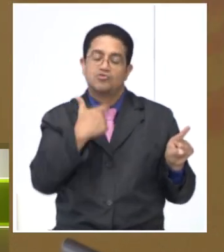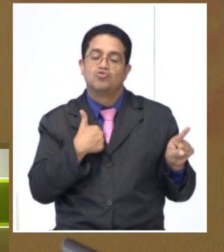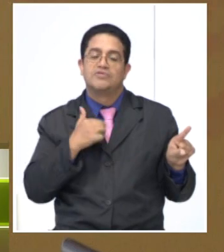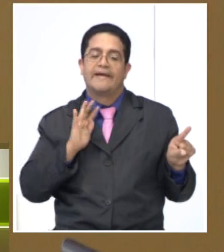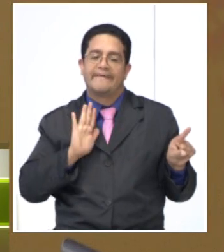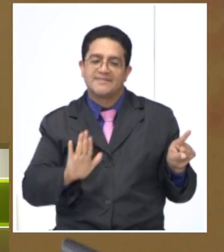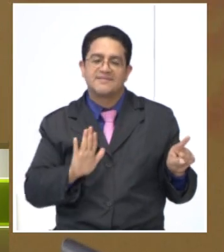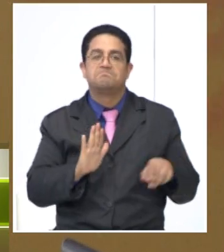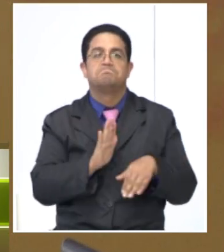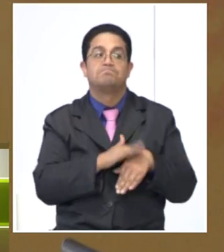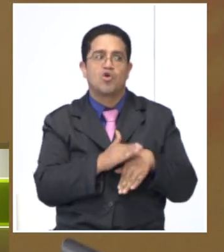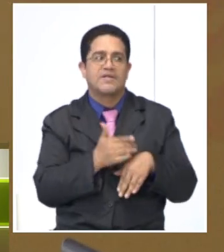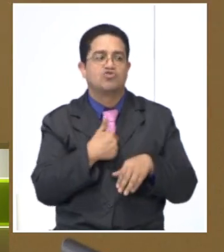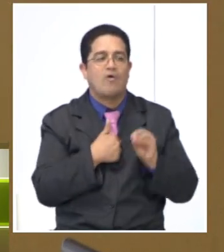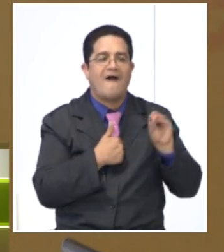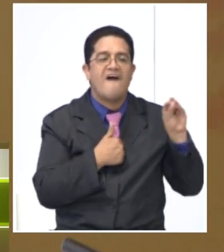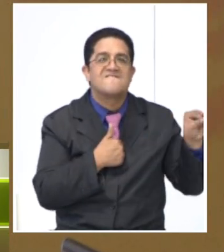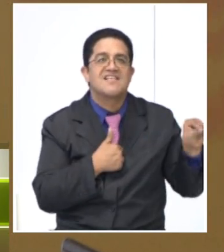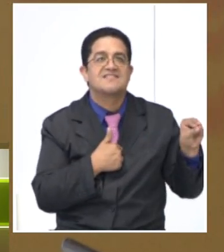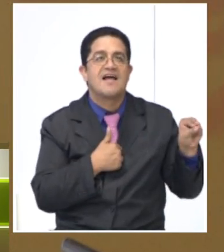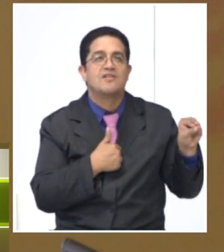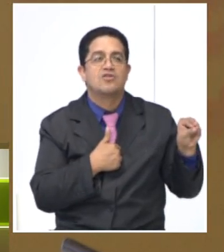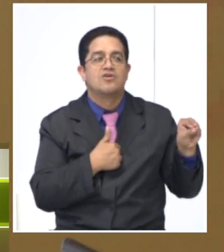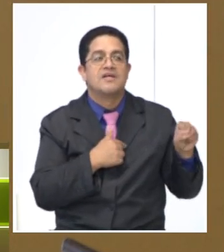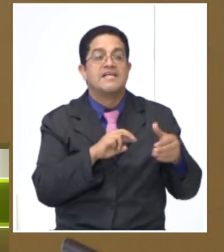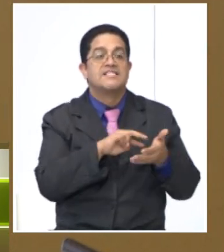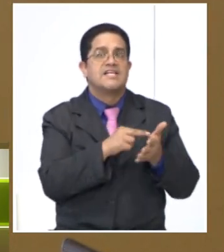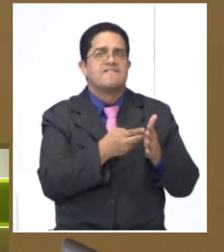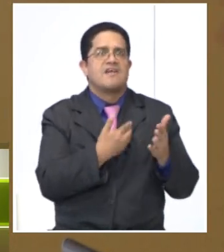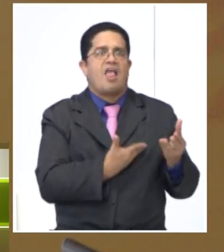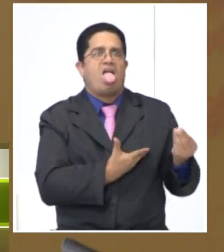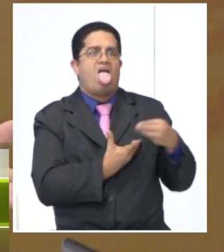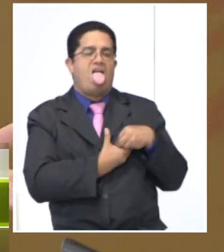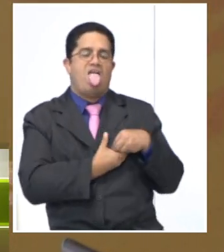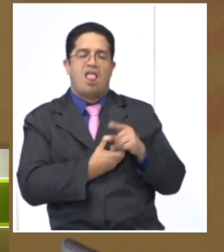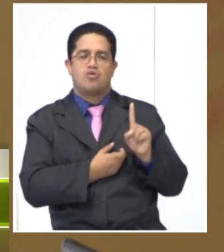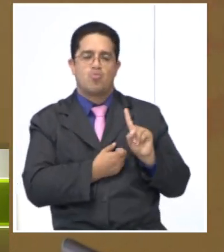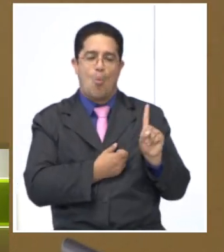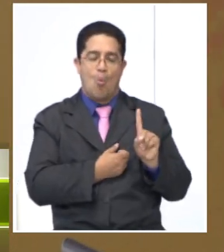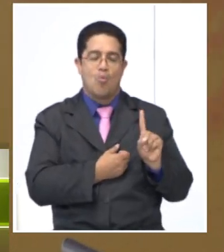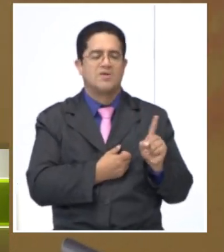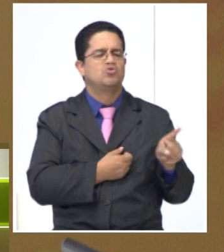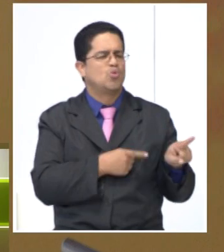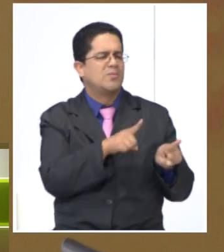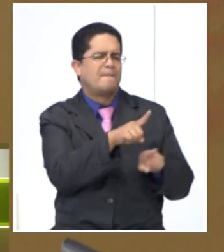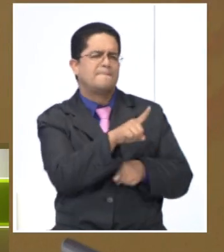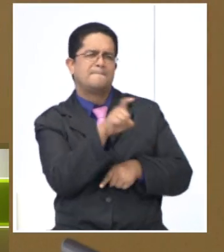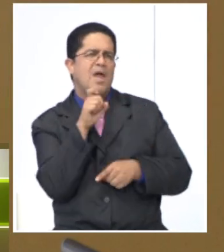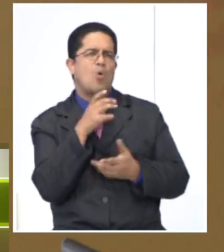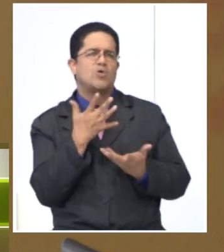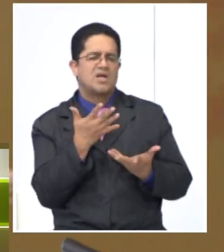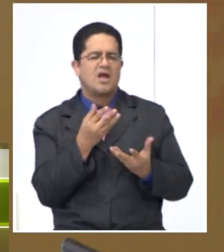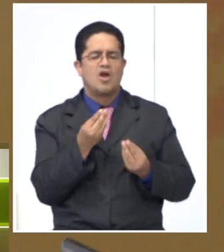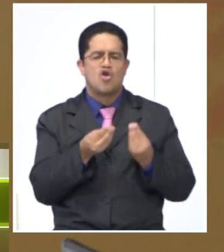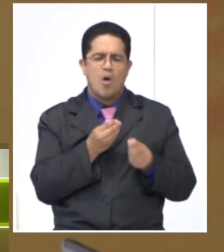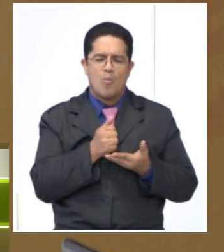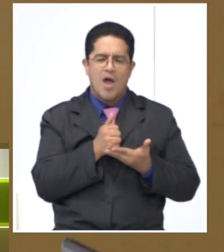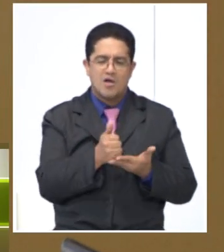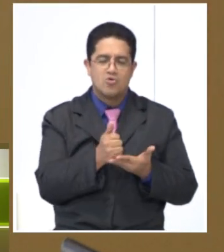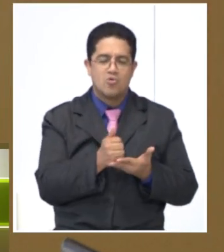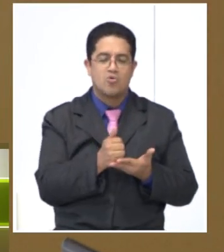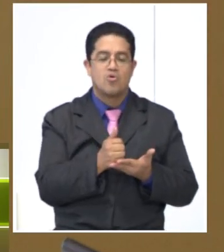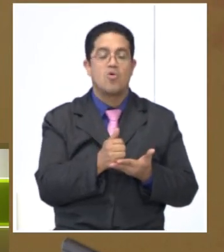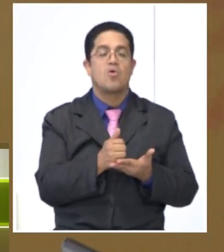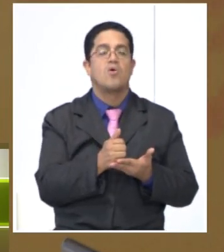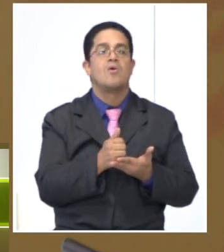¿Por qué? Porque te lo estoy comunicando y no me estás invadiendo si esto pasa. Incluso me llegas a preguntar cómo te ayudo. Y eso es una de las palabras,